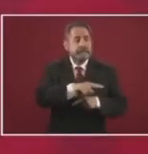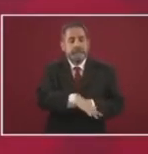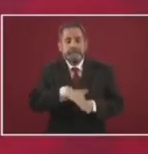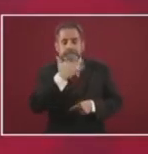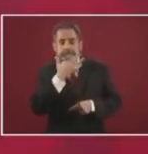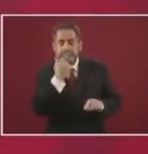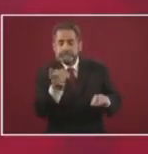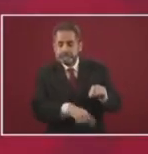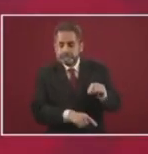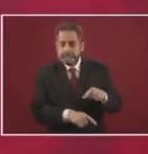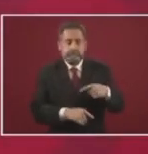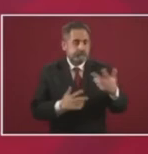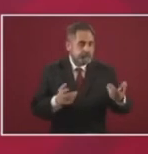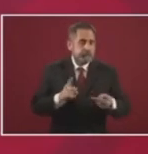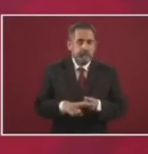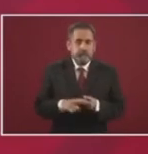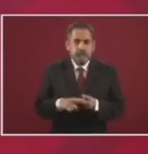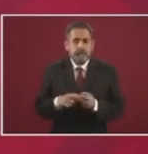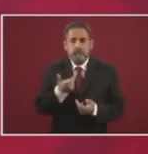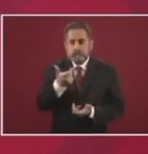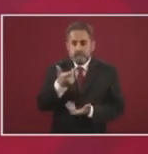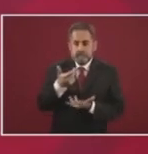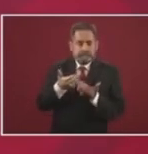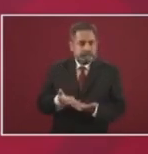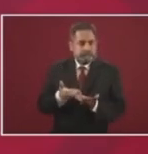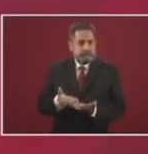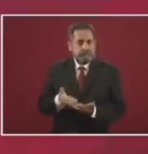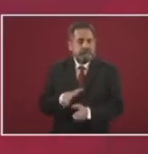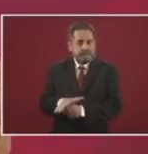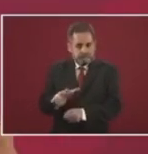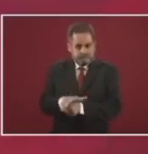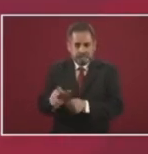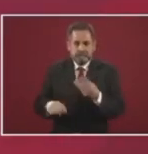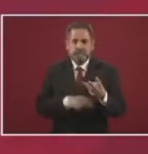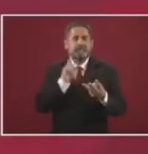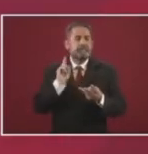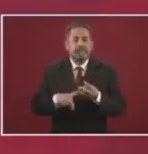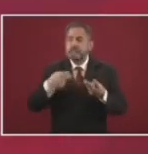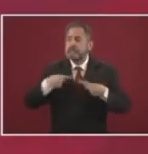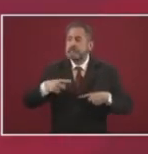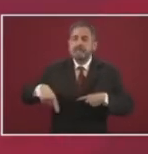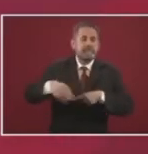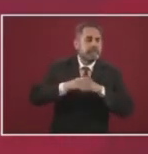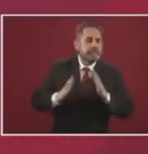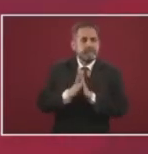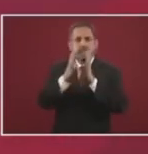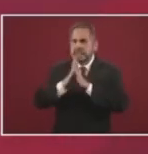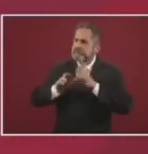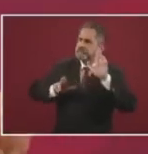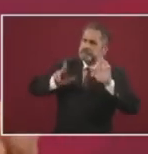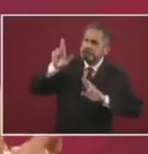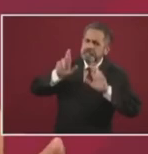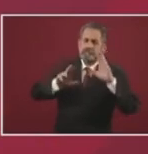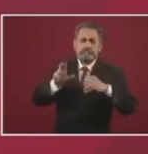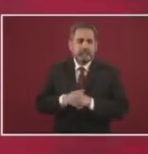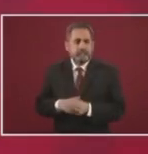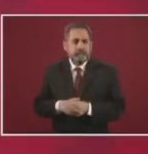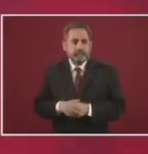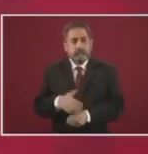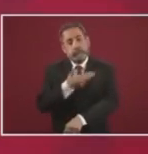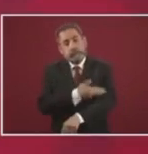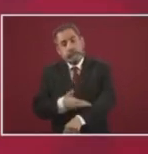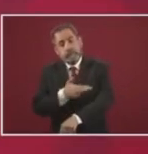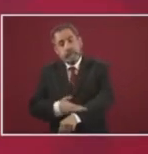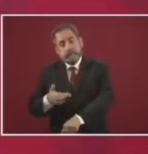debido a que su gobierno realiza proyectos para fomentar la economía en el sector el mandatario planteó que se trata de que el país realice la